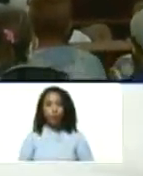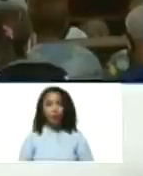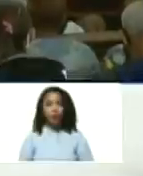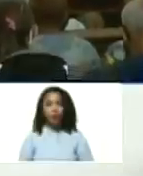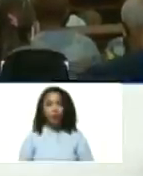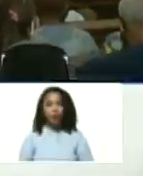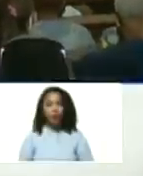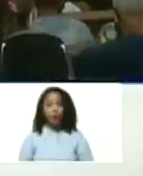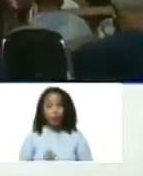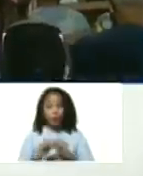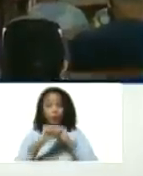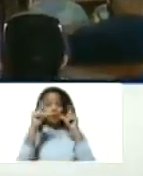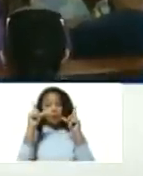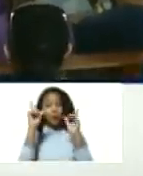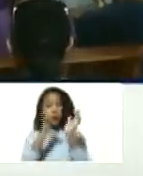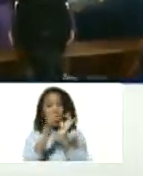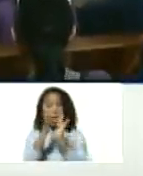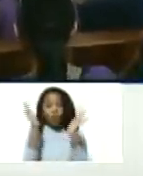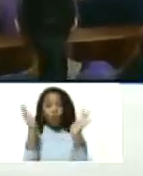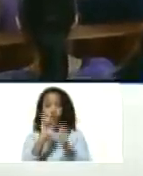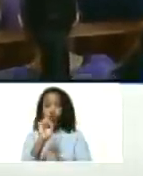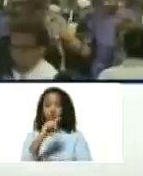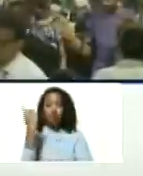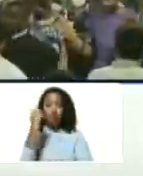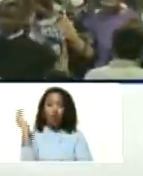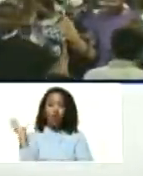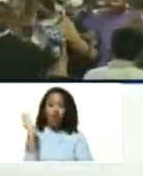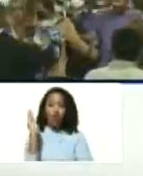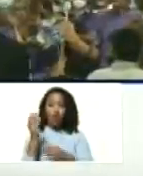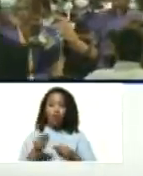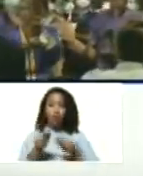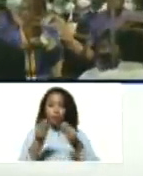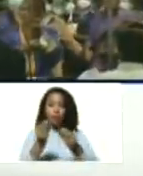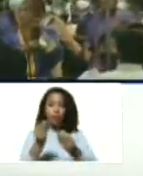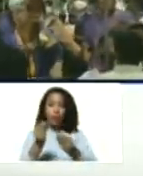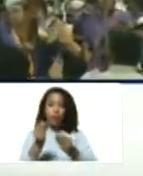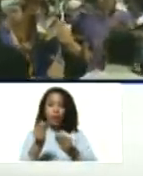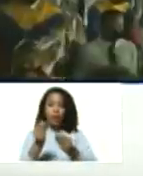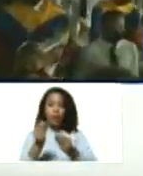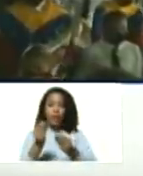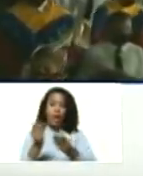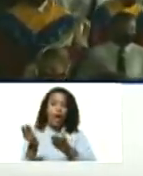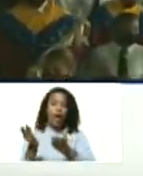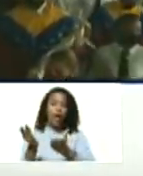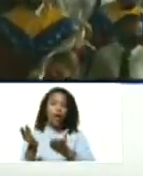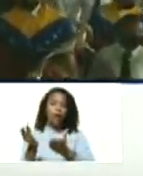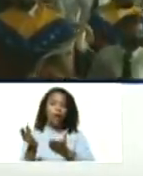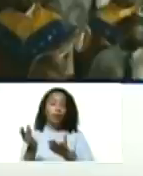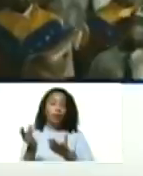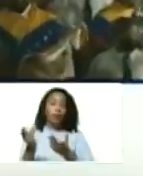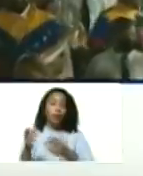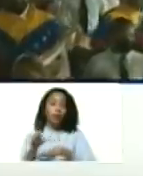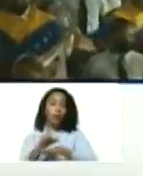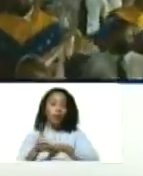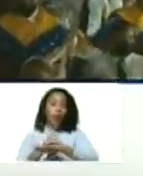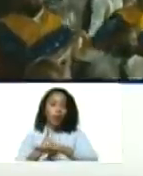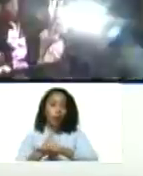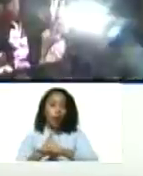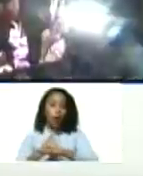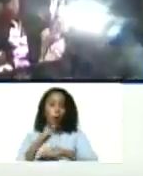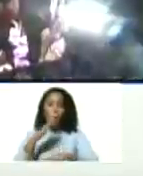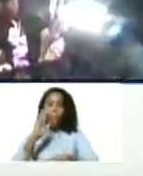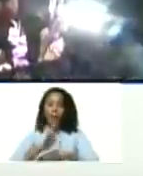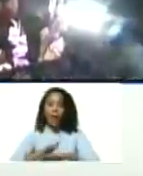impresionante jesucristo no sólo vino a traer y apagar nuestros pecados con su sacrificio me preguntaba un